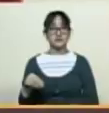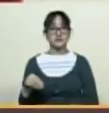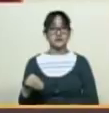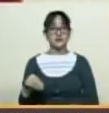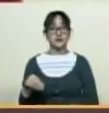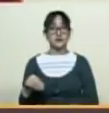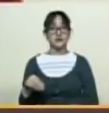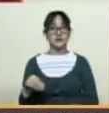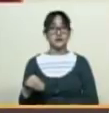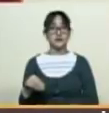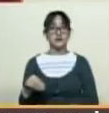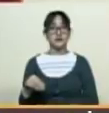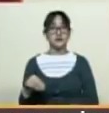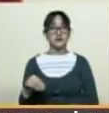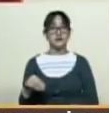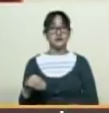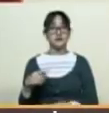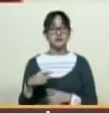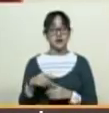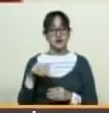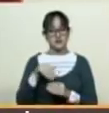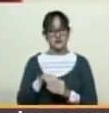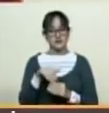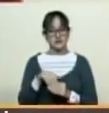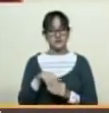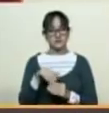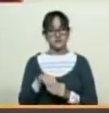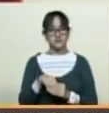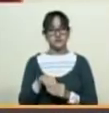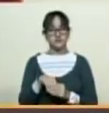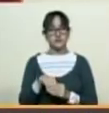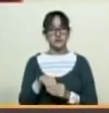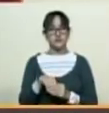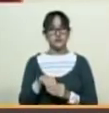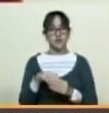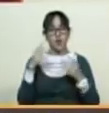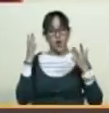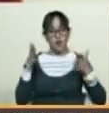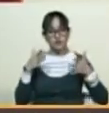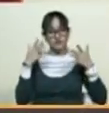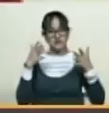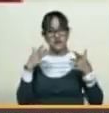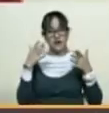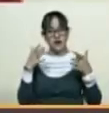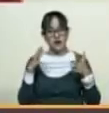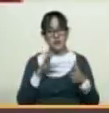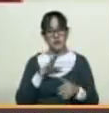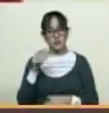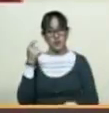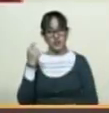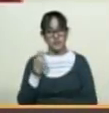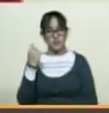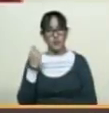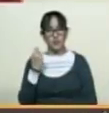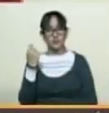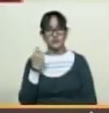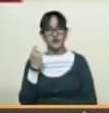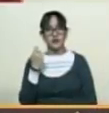conjuntamente con la elección de los consejeros de los consejos legislativos regionales